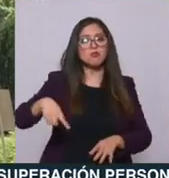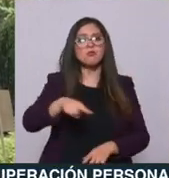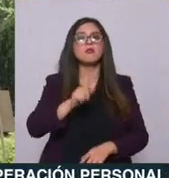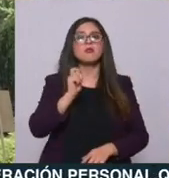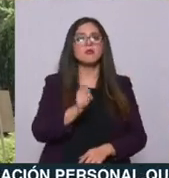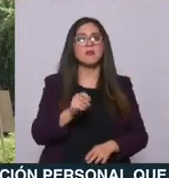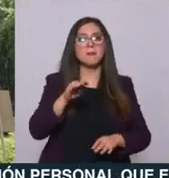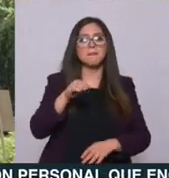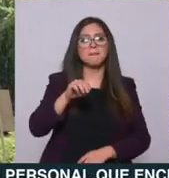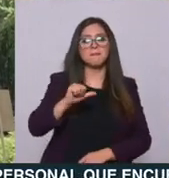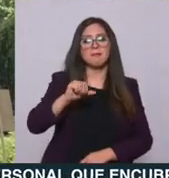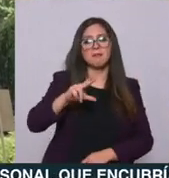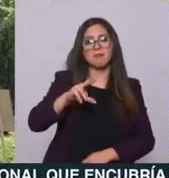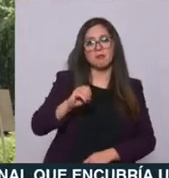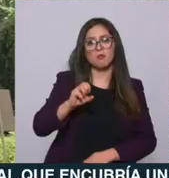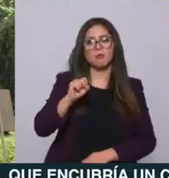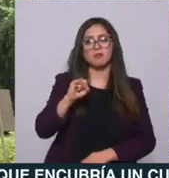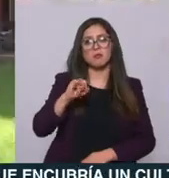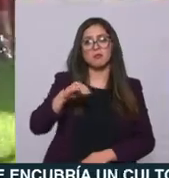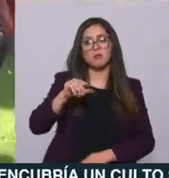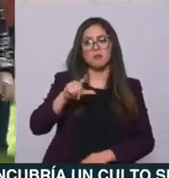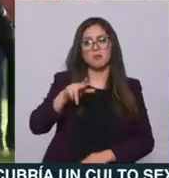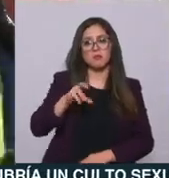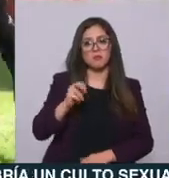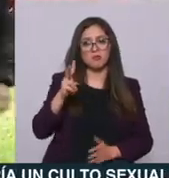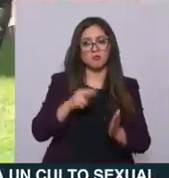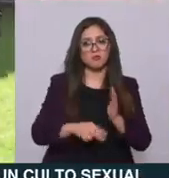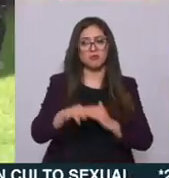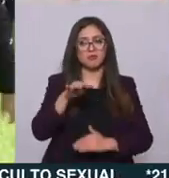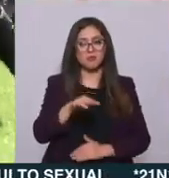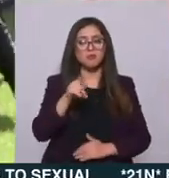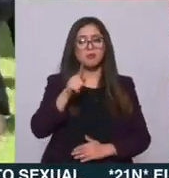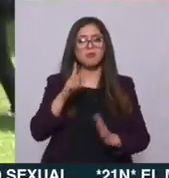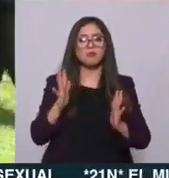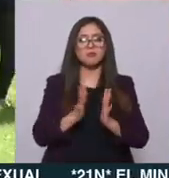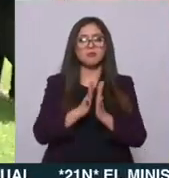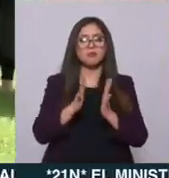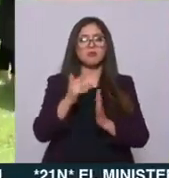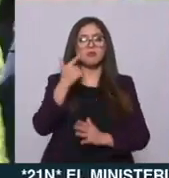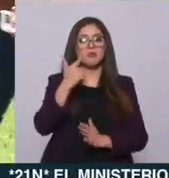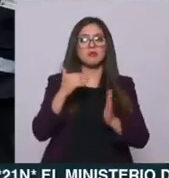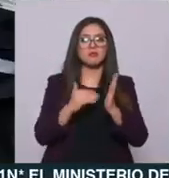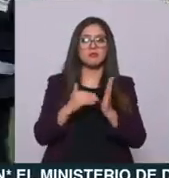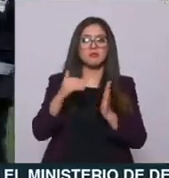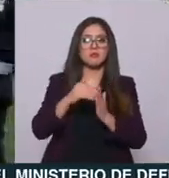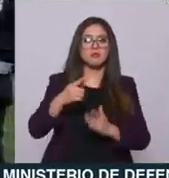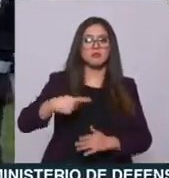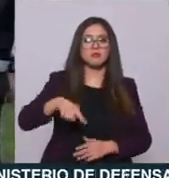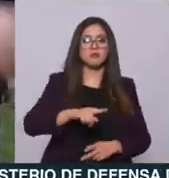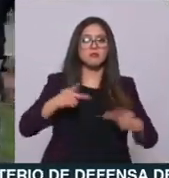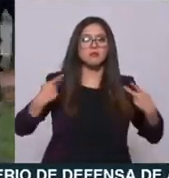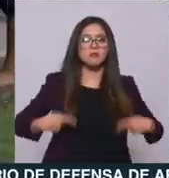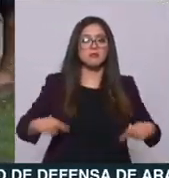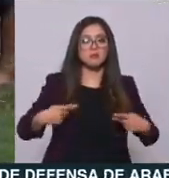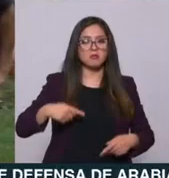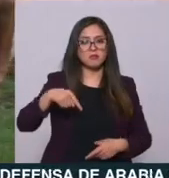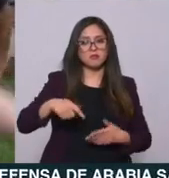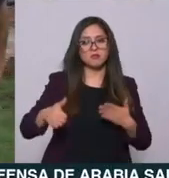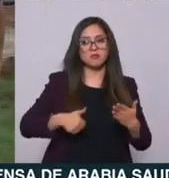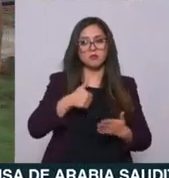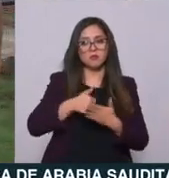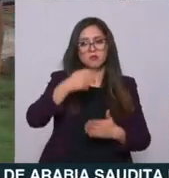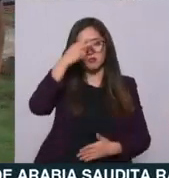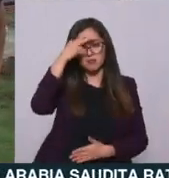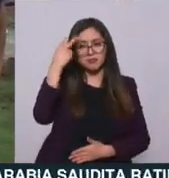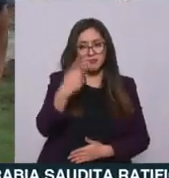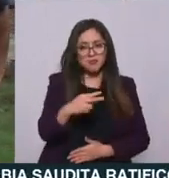parte del Macro Simulacro 2019, en la que participarán más de 7 millones de personas en la capital del país, pero que también